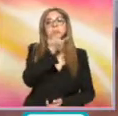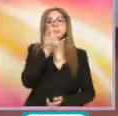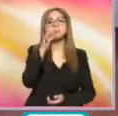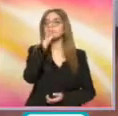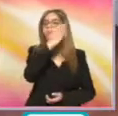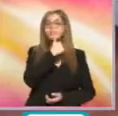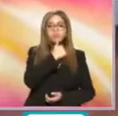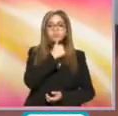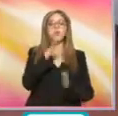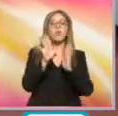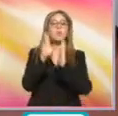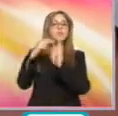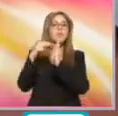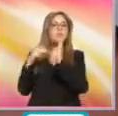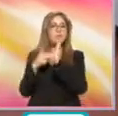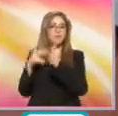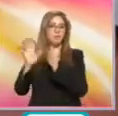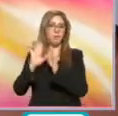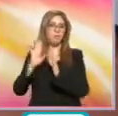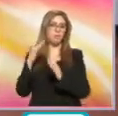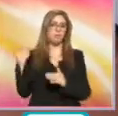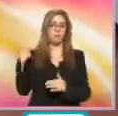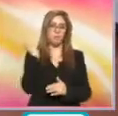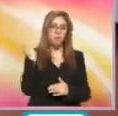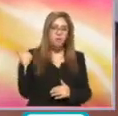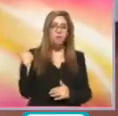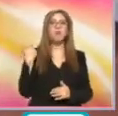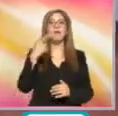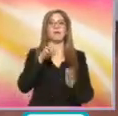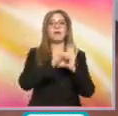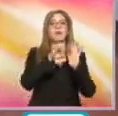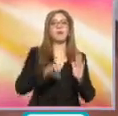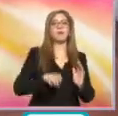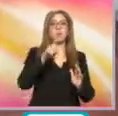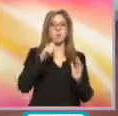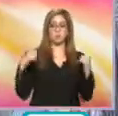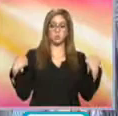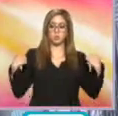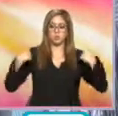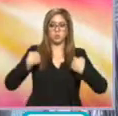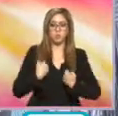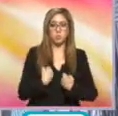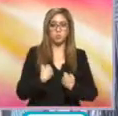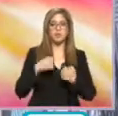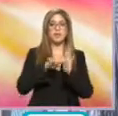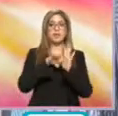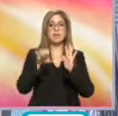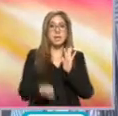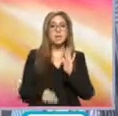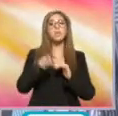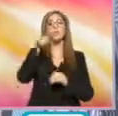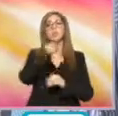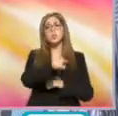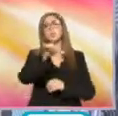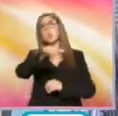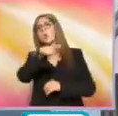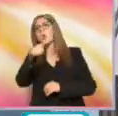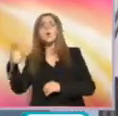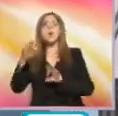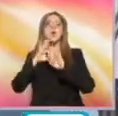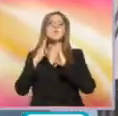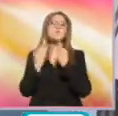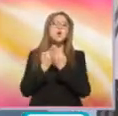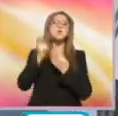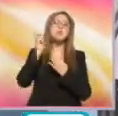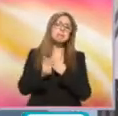decirlo, ¿no? Ahora, depende. Si el código de vestimenta es formal, sí te estás cayendo en un error. Si es business casual, entonces sí lo puedes utilizar. Ya. Porque